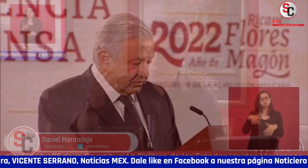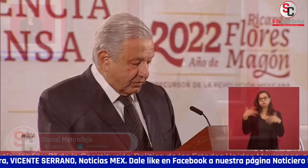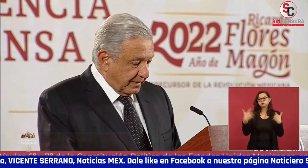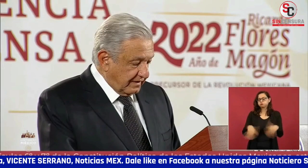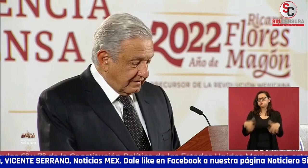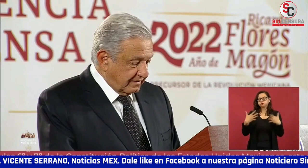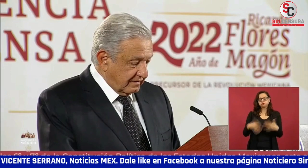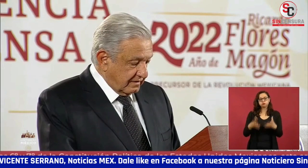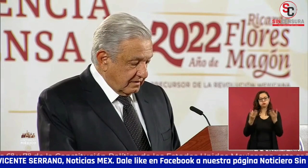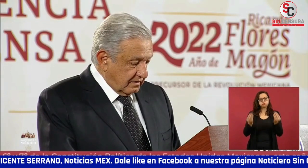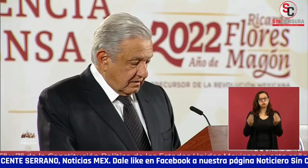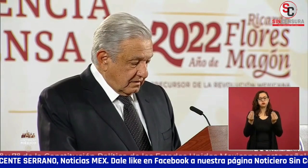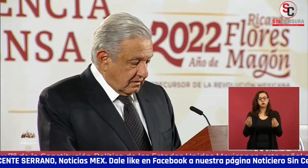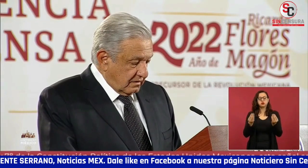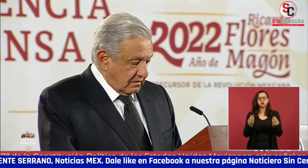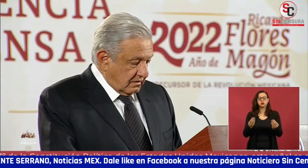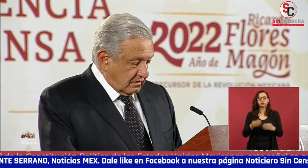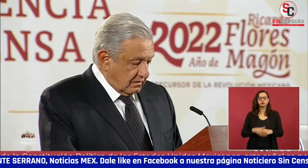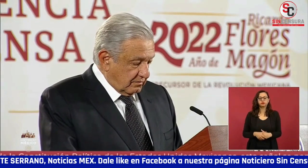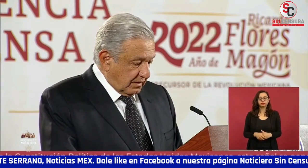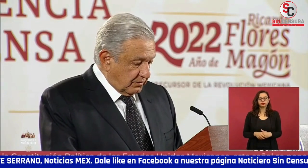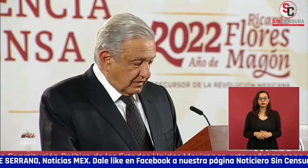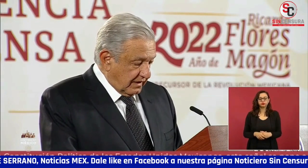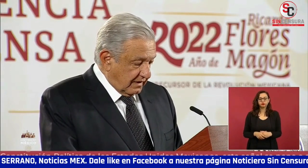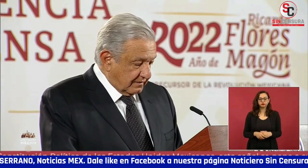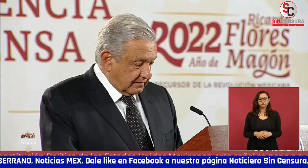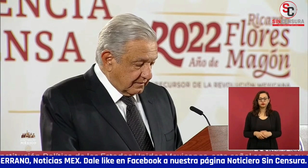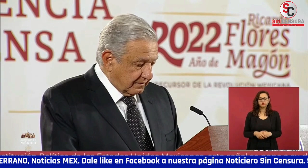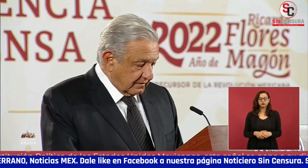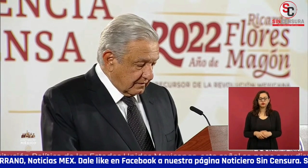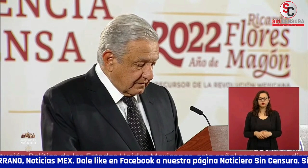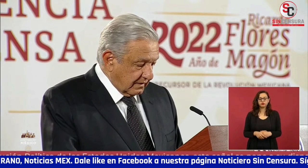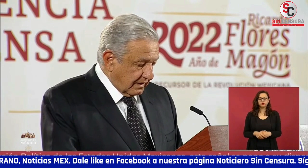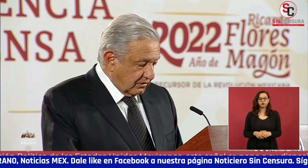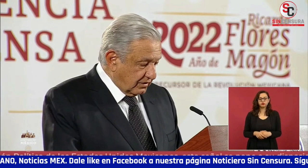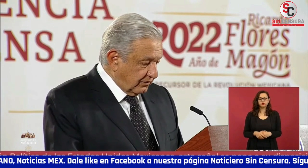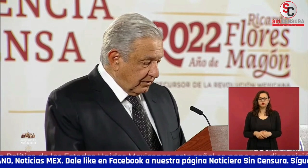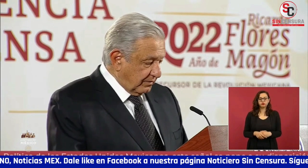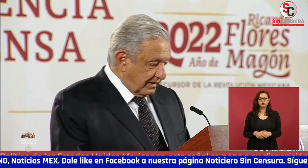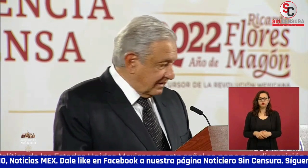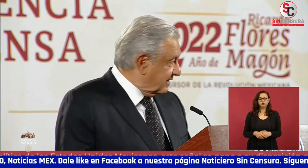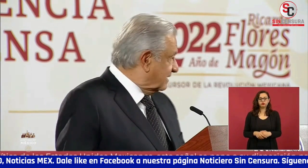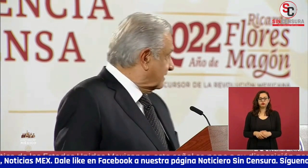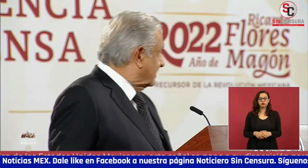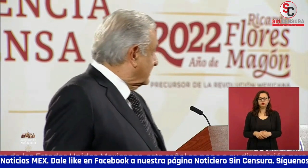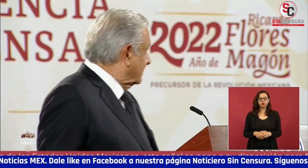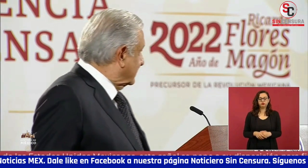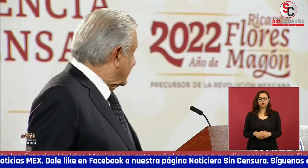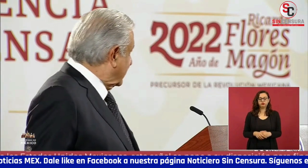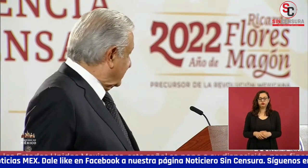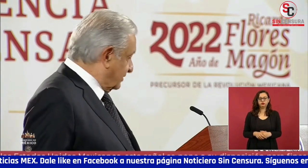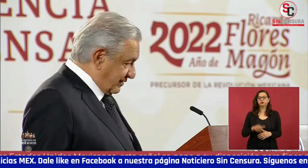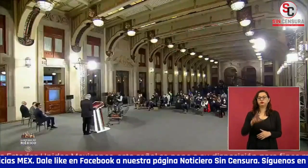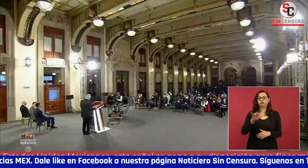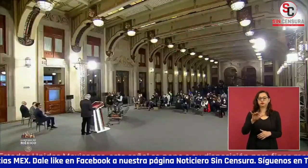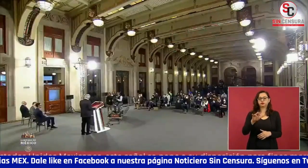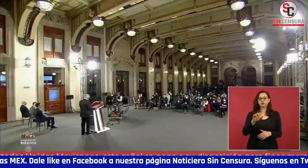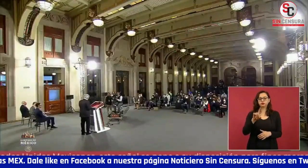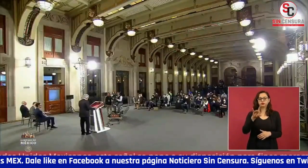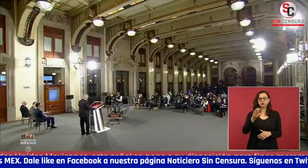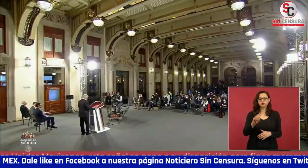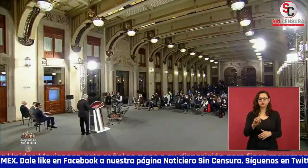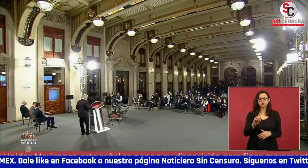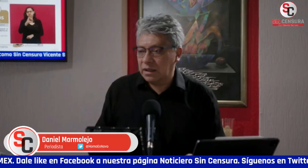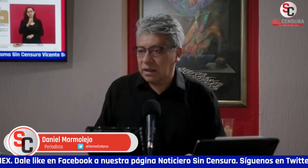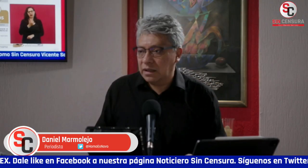pero con un gran espíritu debemos de preservar la tranquilidad y la armonía en estos escenarios para generar todavía